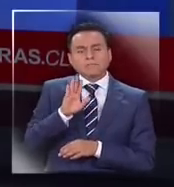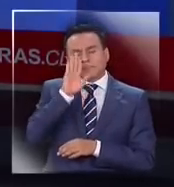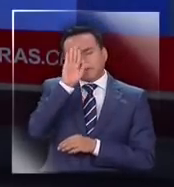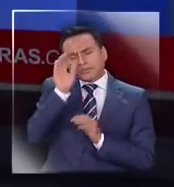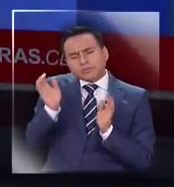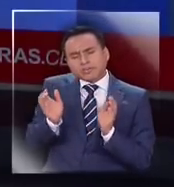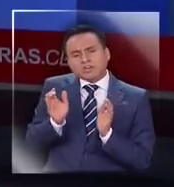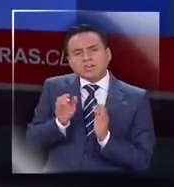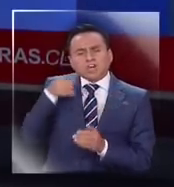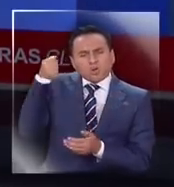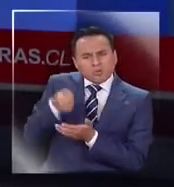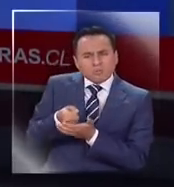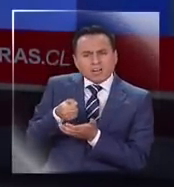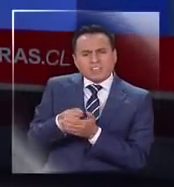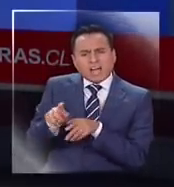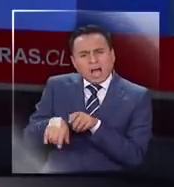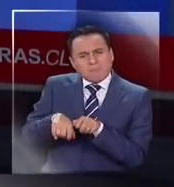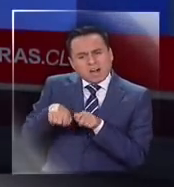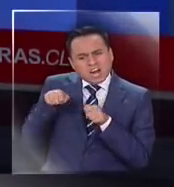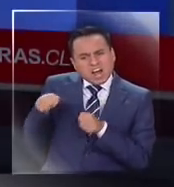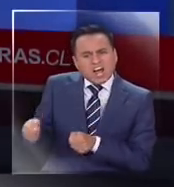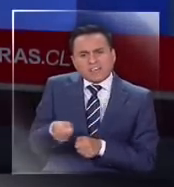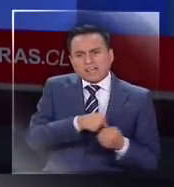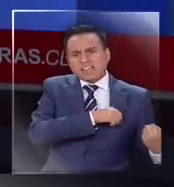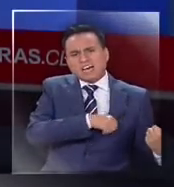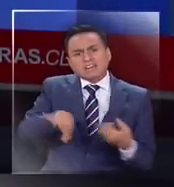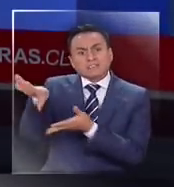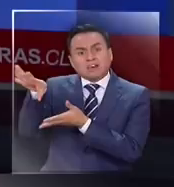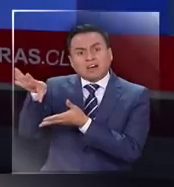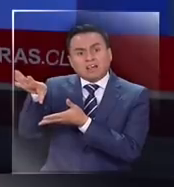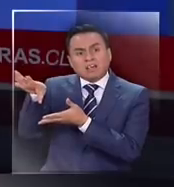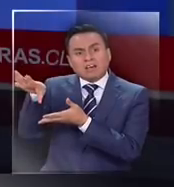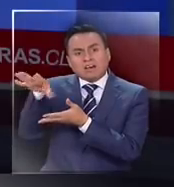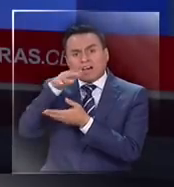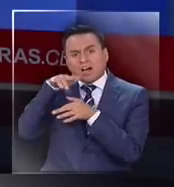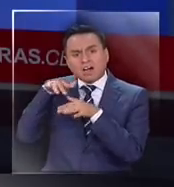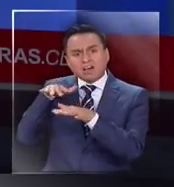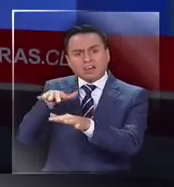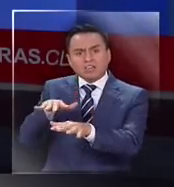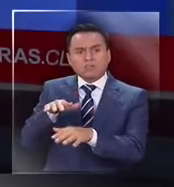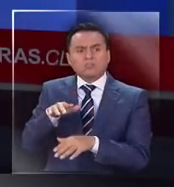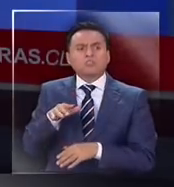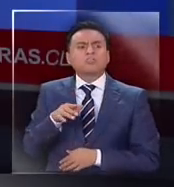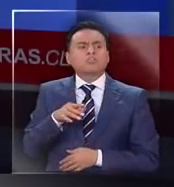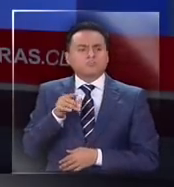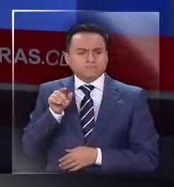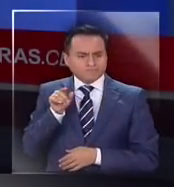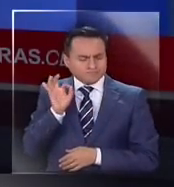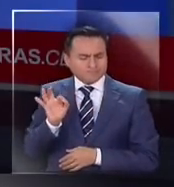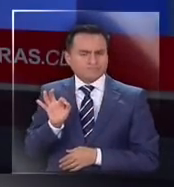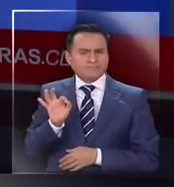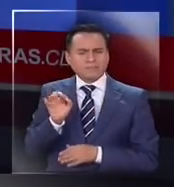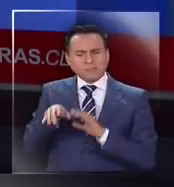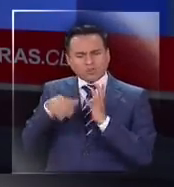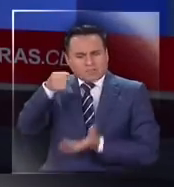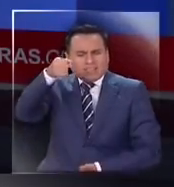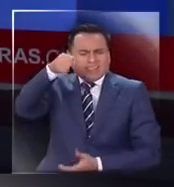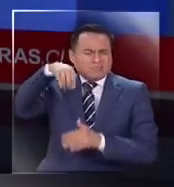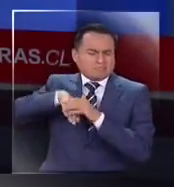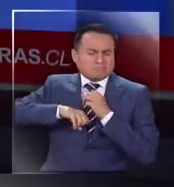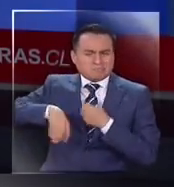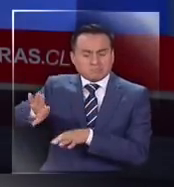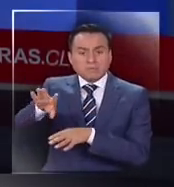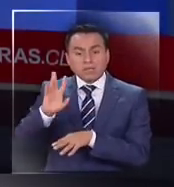fue golpeada, amarrada y luego lanzada por el río Quiepe. Esto dentro de una bolsa plástica. Bueno,